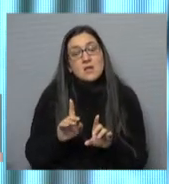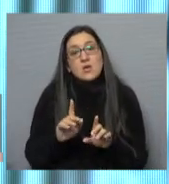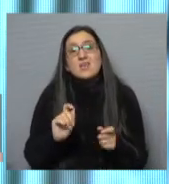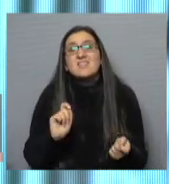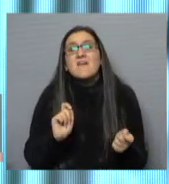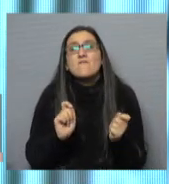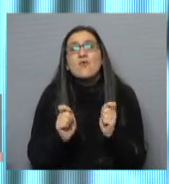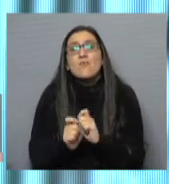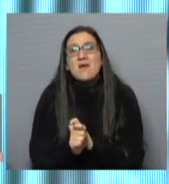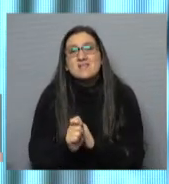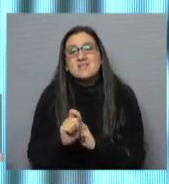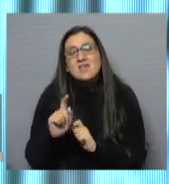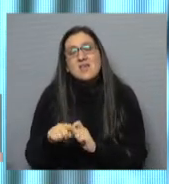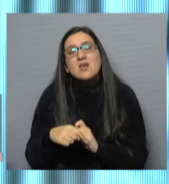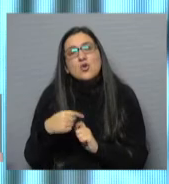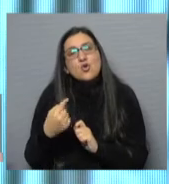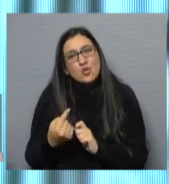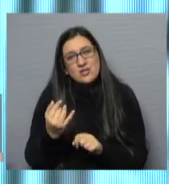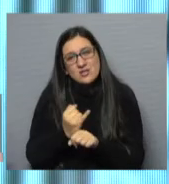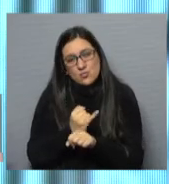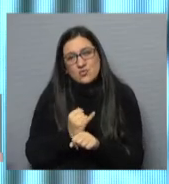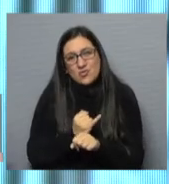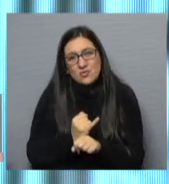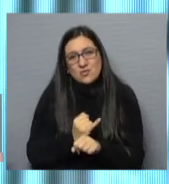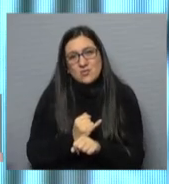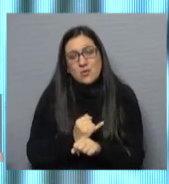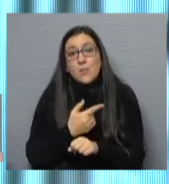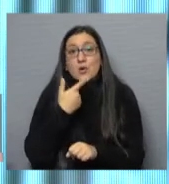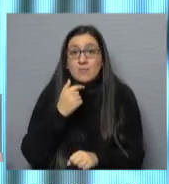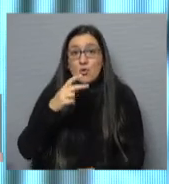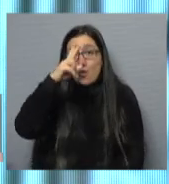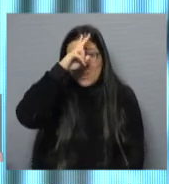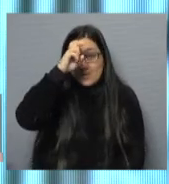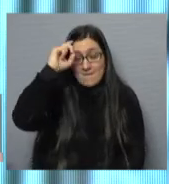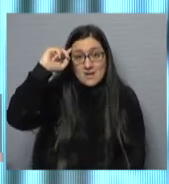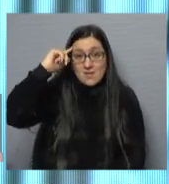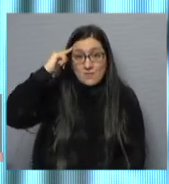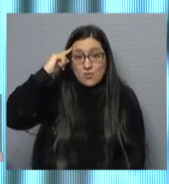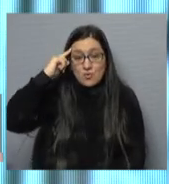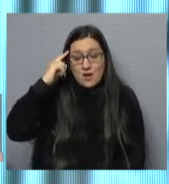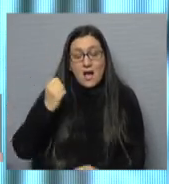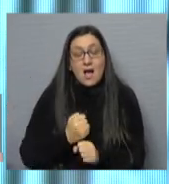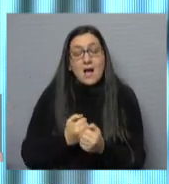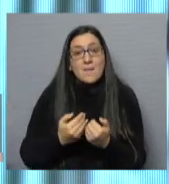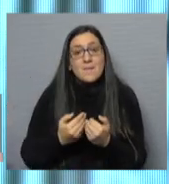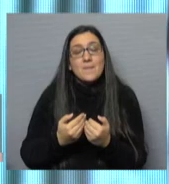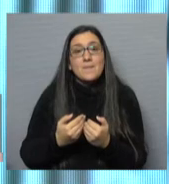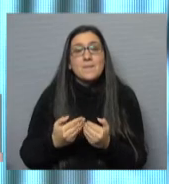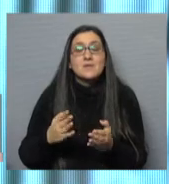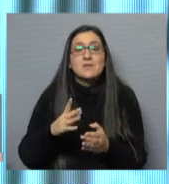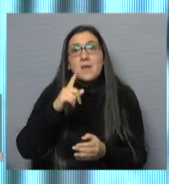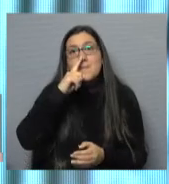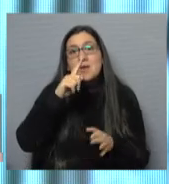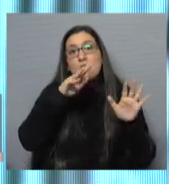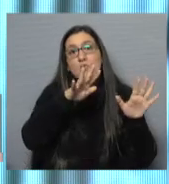en otro tipo de instituciones. El Vilar de Boo, desde el año 90, desde la década de los